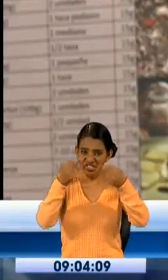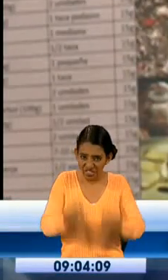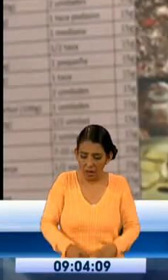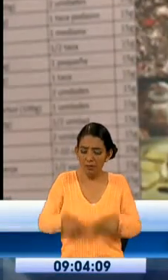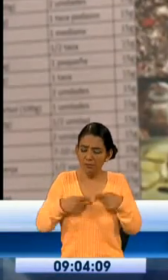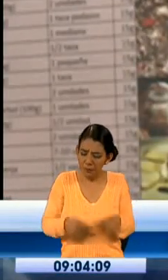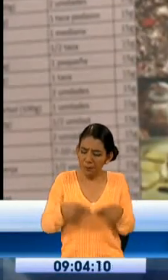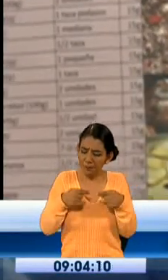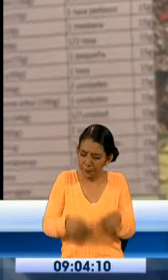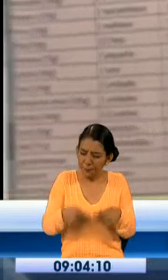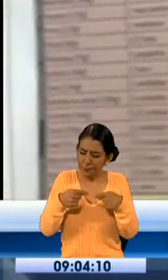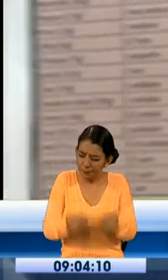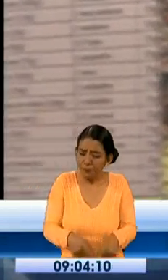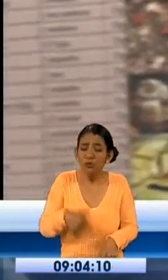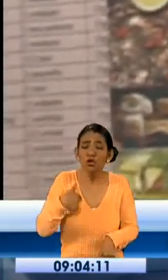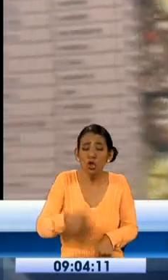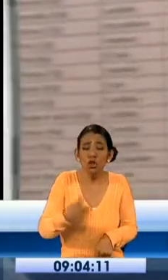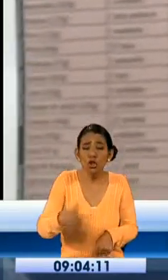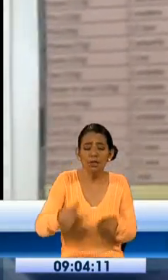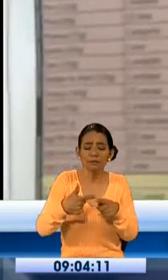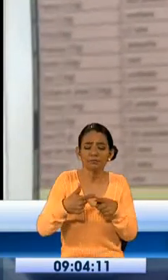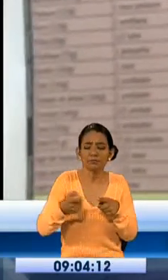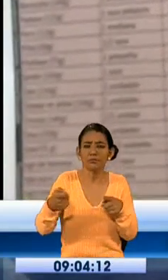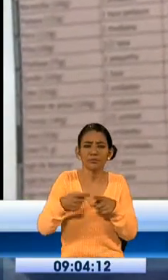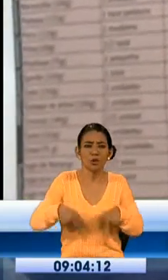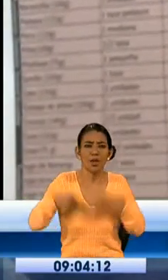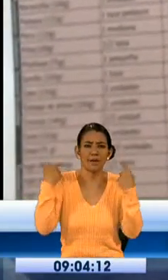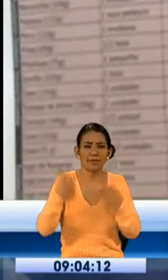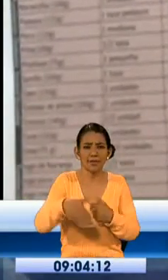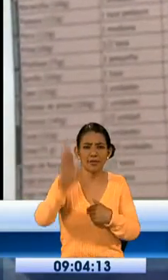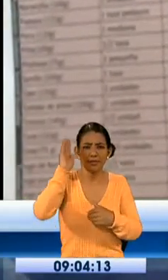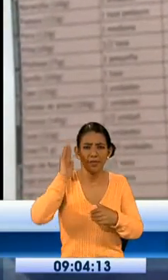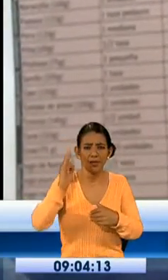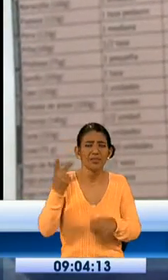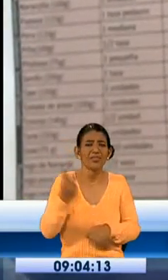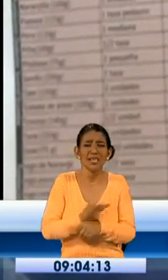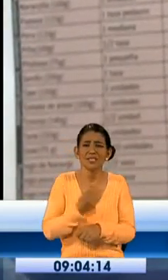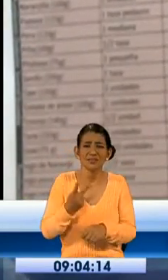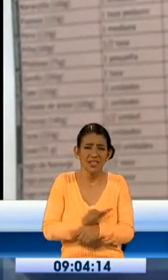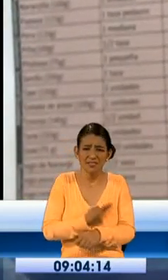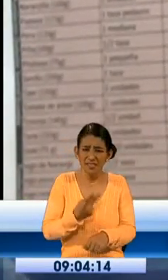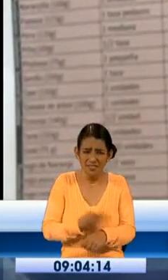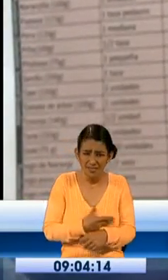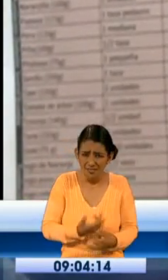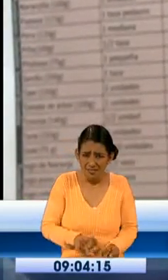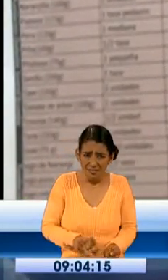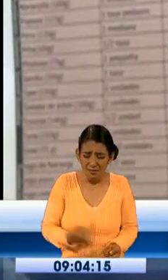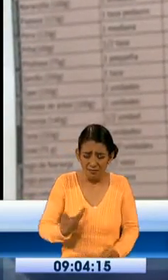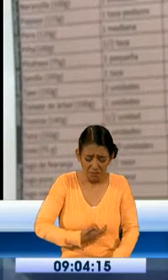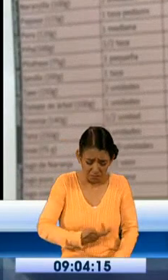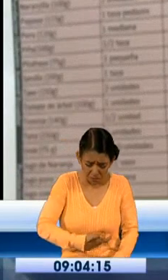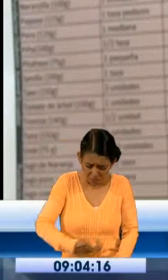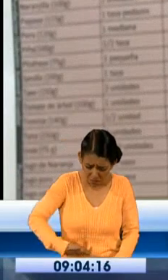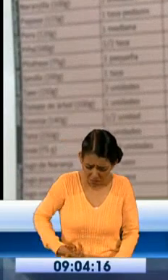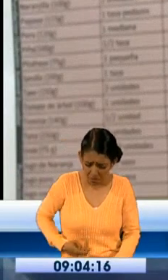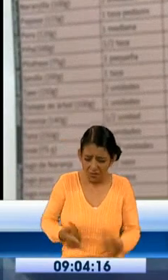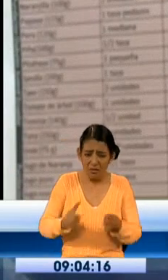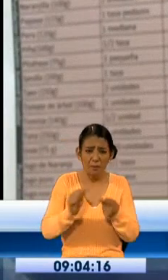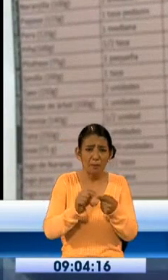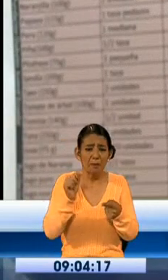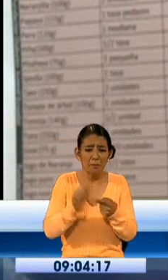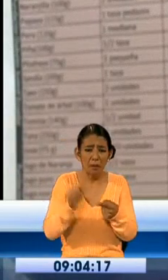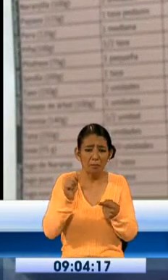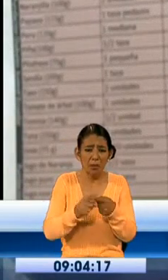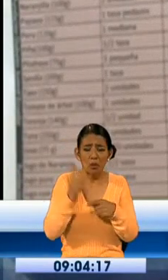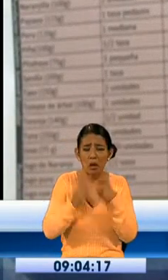de su vida. Alrededor de 10 pinchazos diarios, multiplicados por una semana, por un año, alrededor